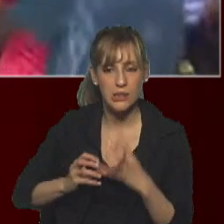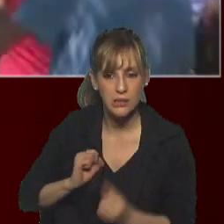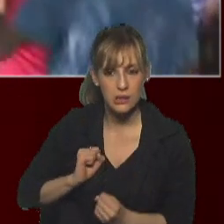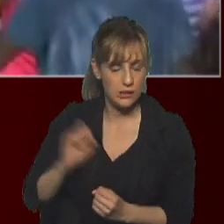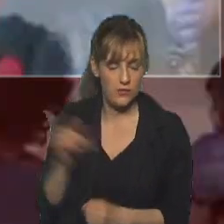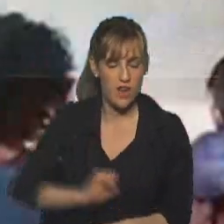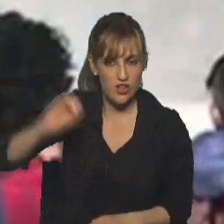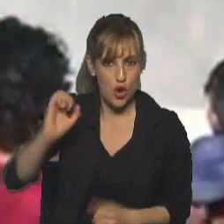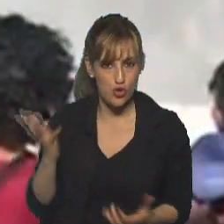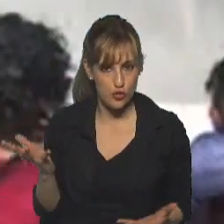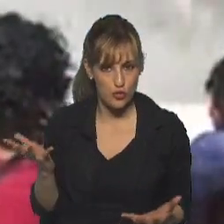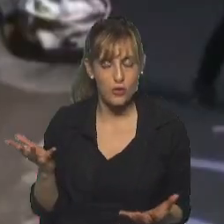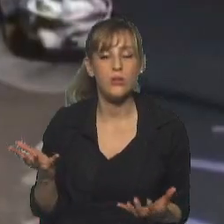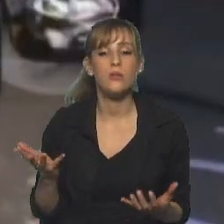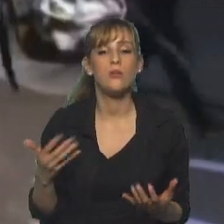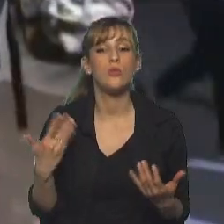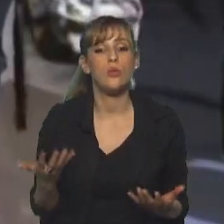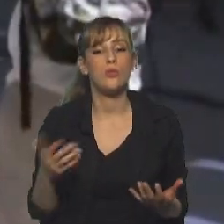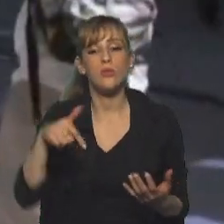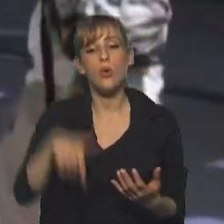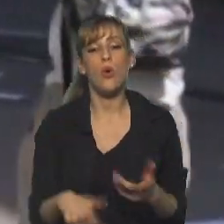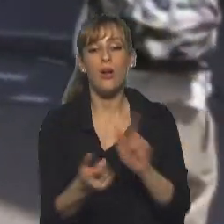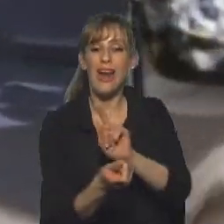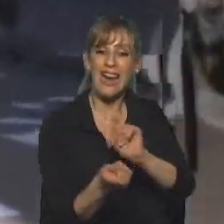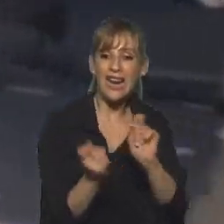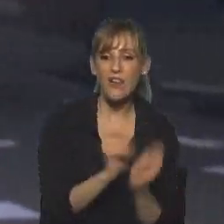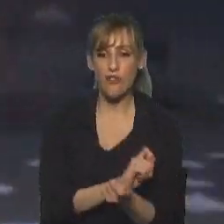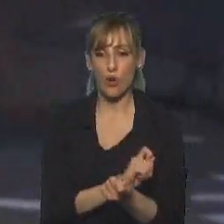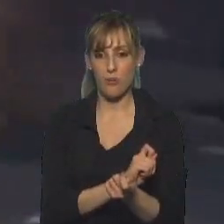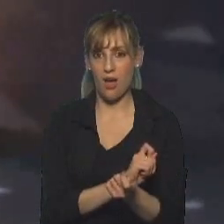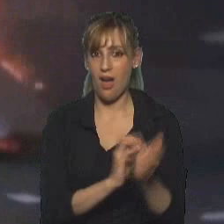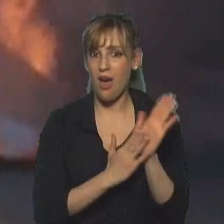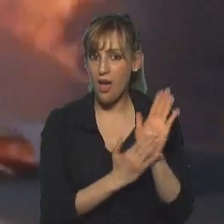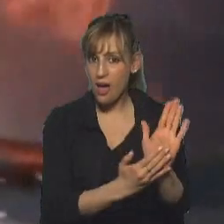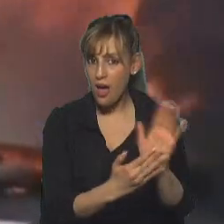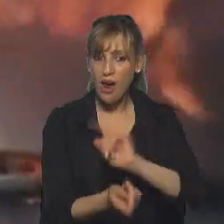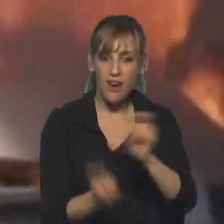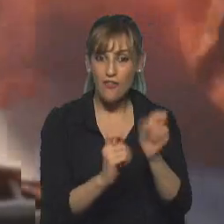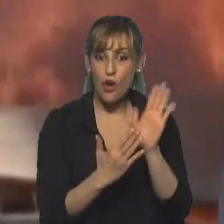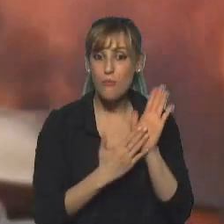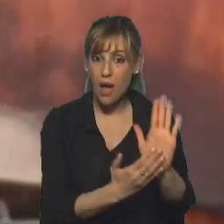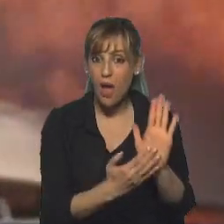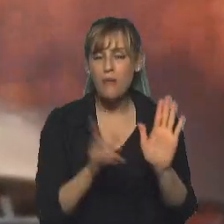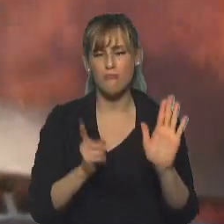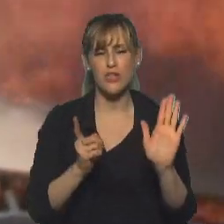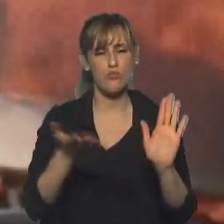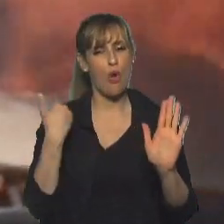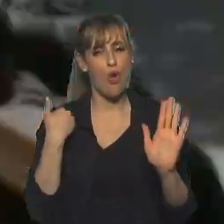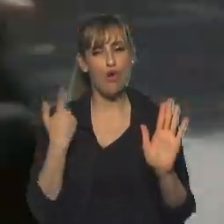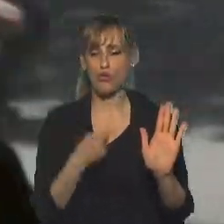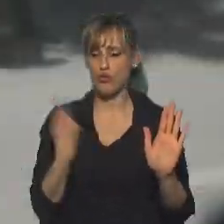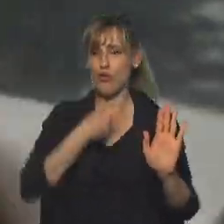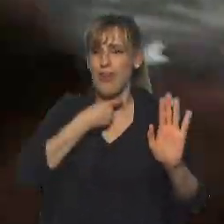ese contexto, esta reforma está lejos de ser la reforma que se comprometió y los cambios que queríamos en